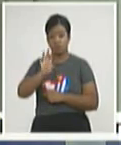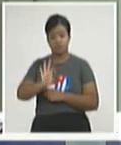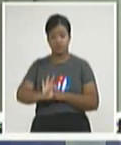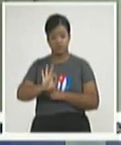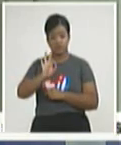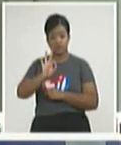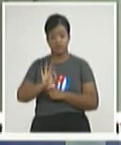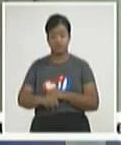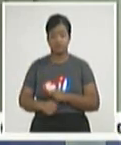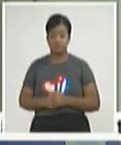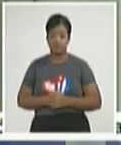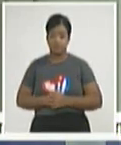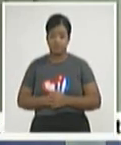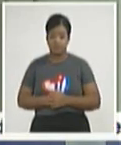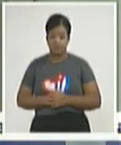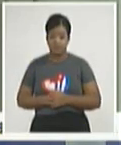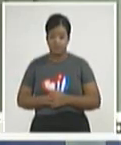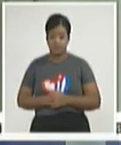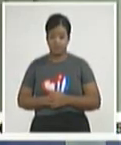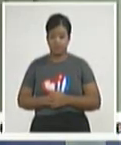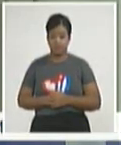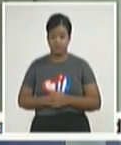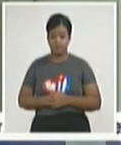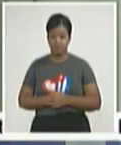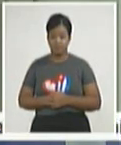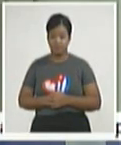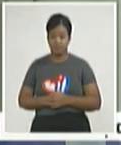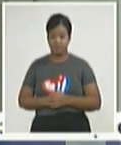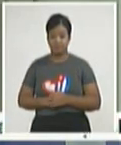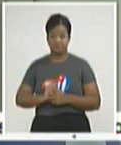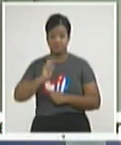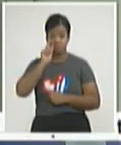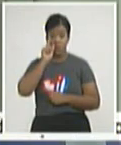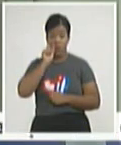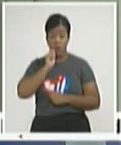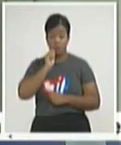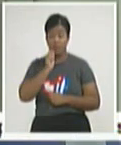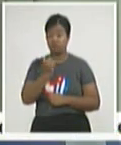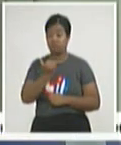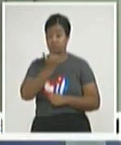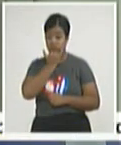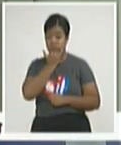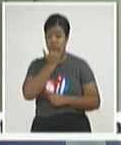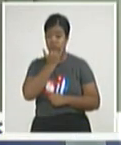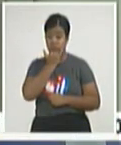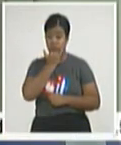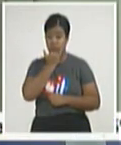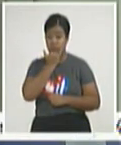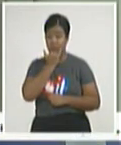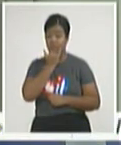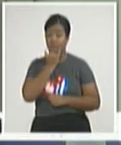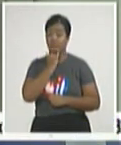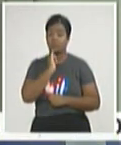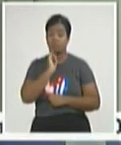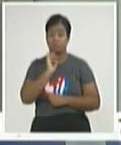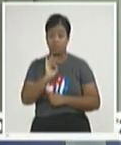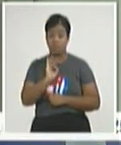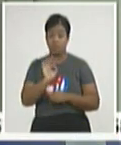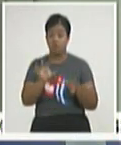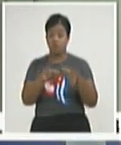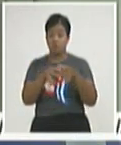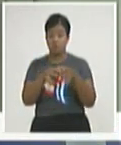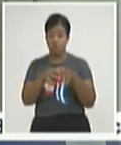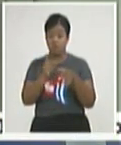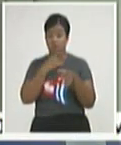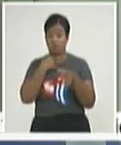67,1%. El sexo masculino con una mayor afectación, 47 de los 70,